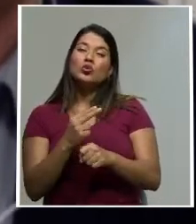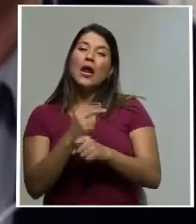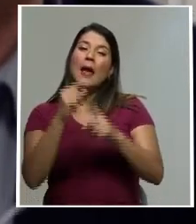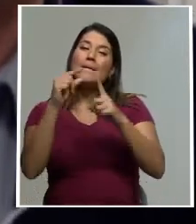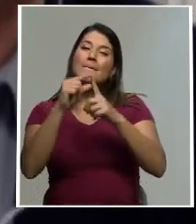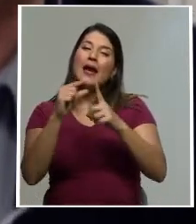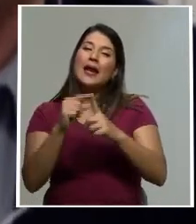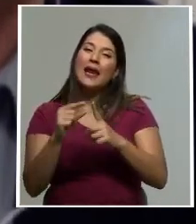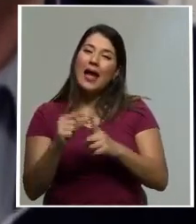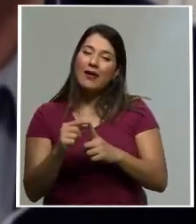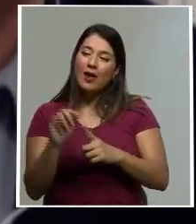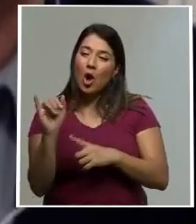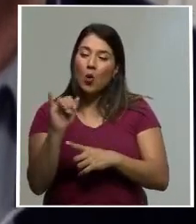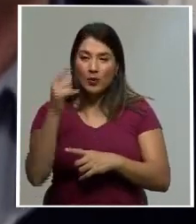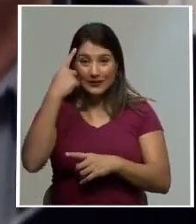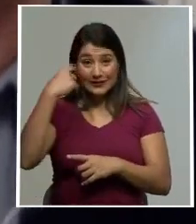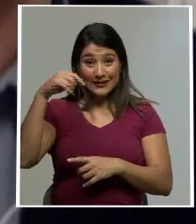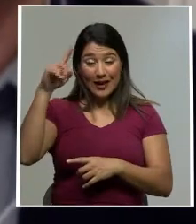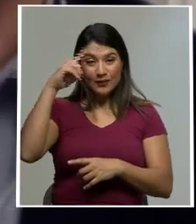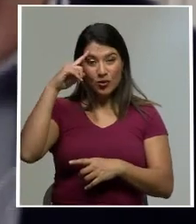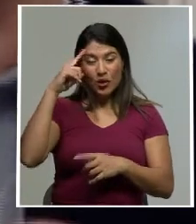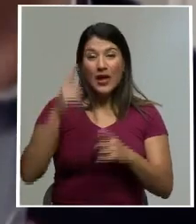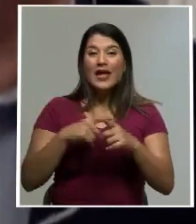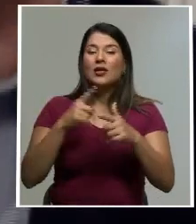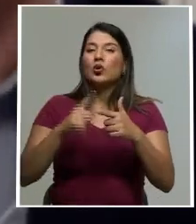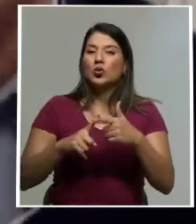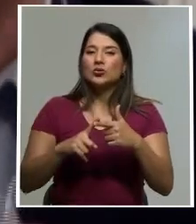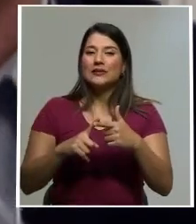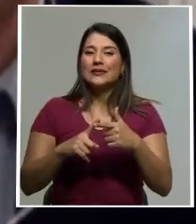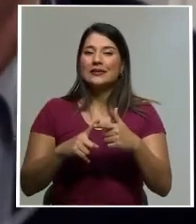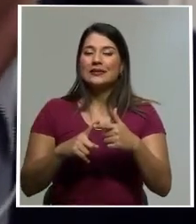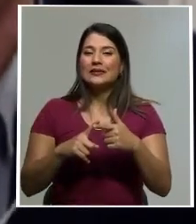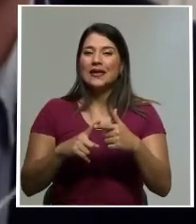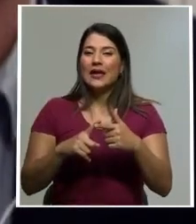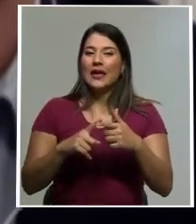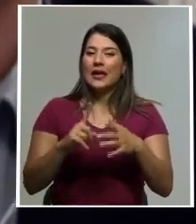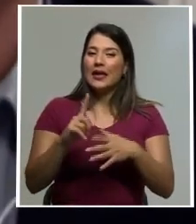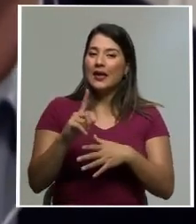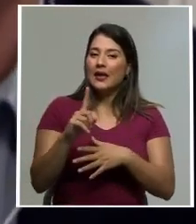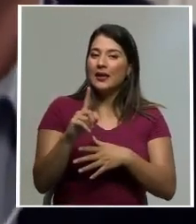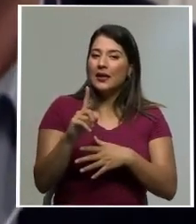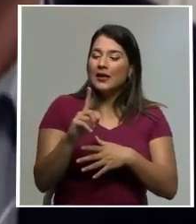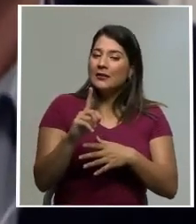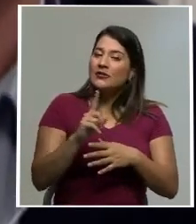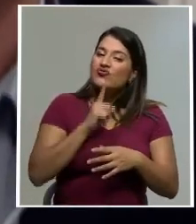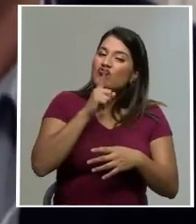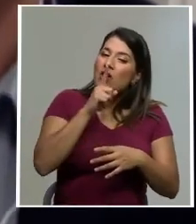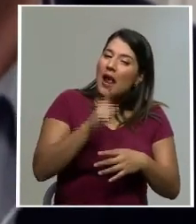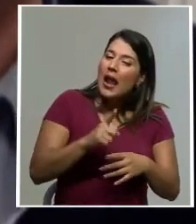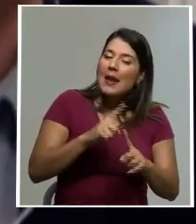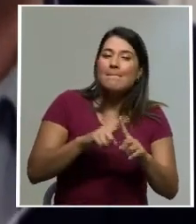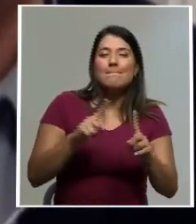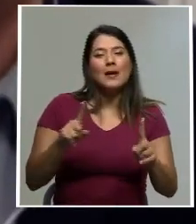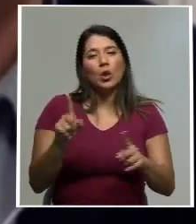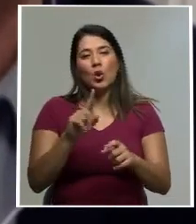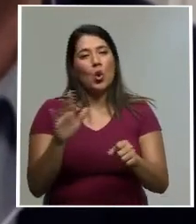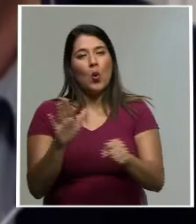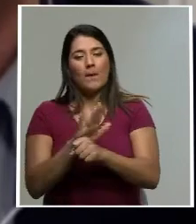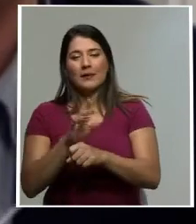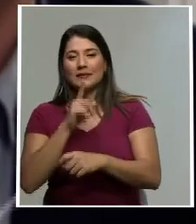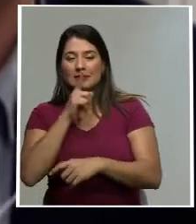como un realismo abstracto. Entonces es un realismo que tiene un poquito de surrealismo, pero no termina de salir, digamos, del realismo y de la cotidianidad.